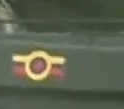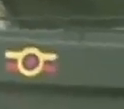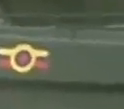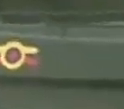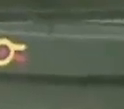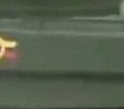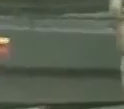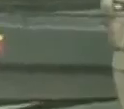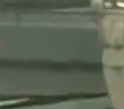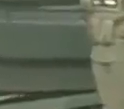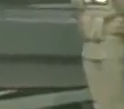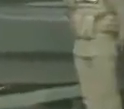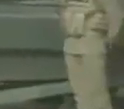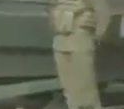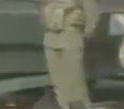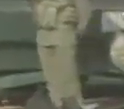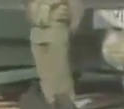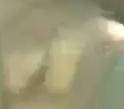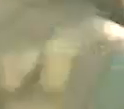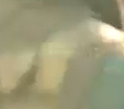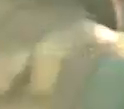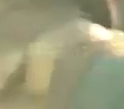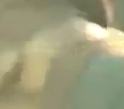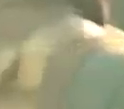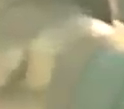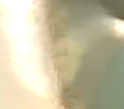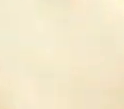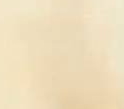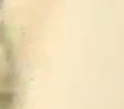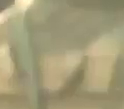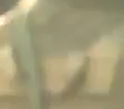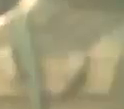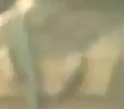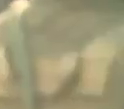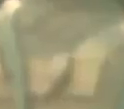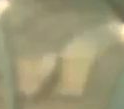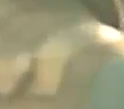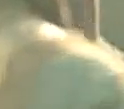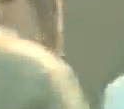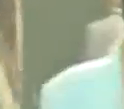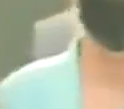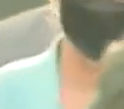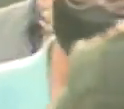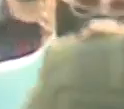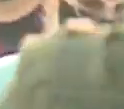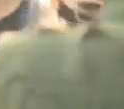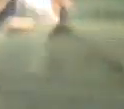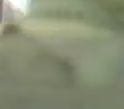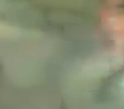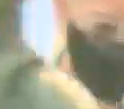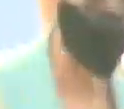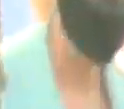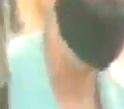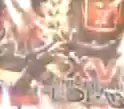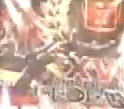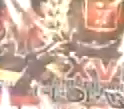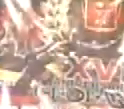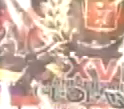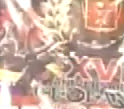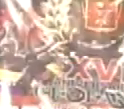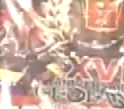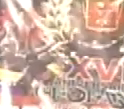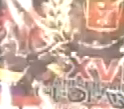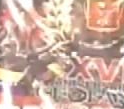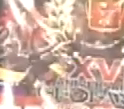Estratégico Operacional, y está su comandante en jefe, Nicolás Maduro Moro. Son 16 años de este cuerpo creado por el comandante supremo